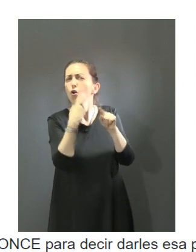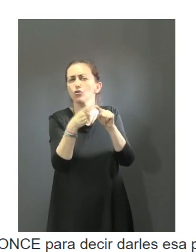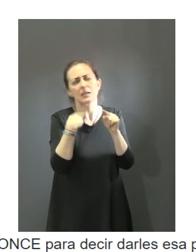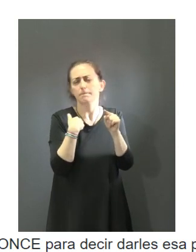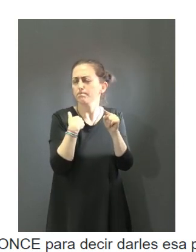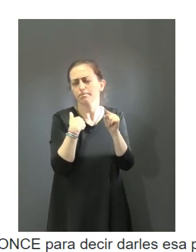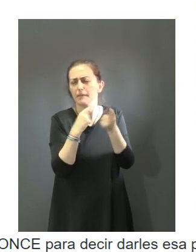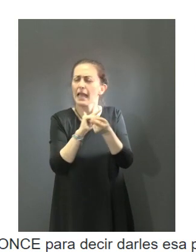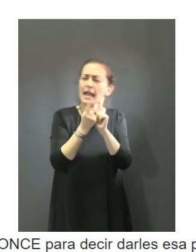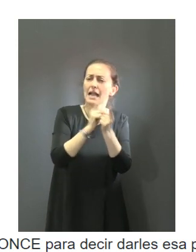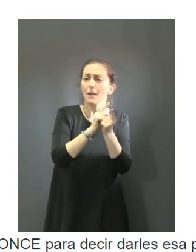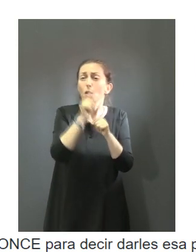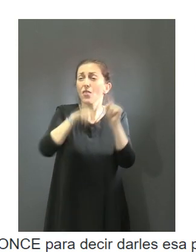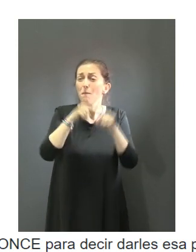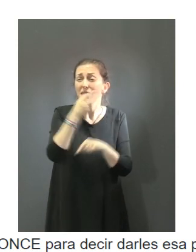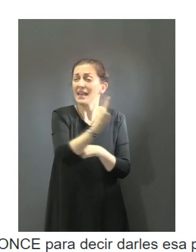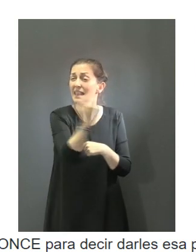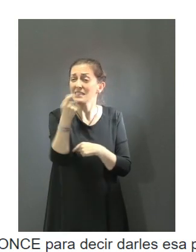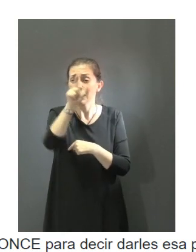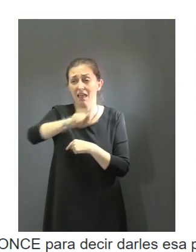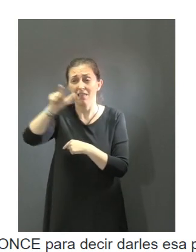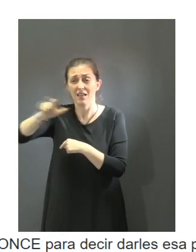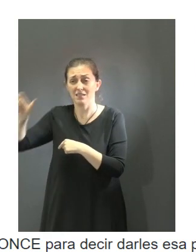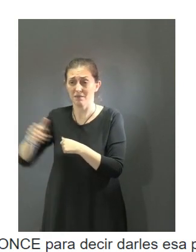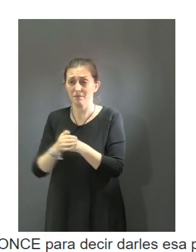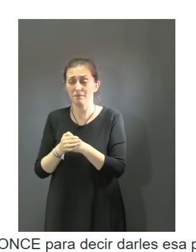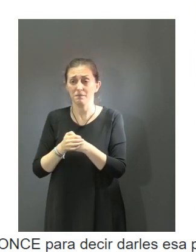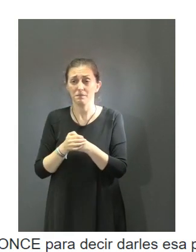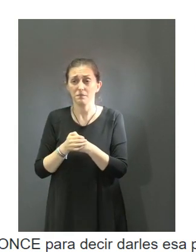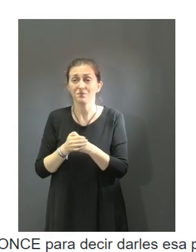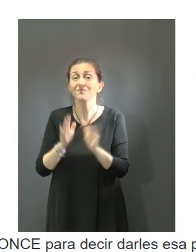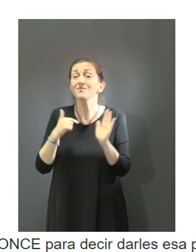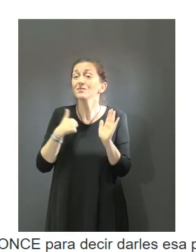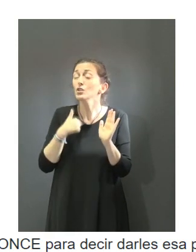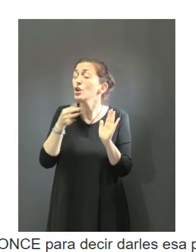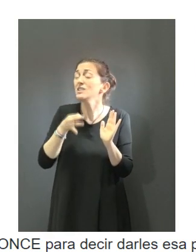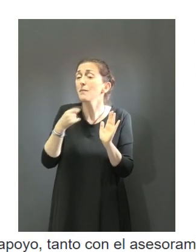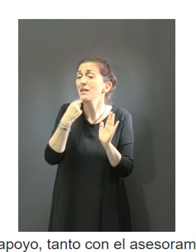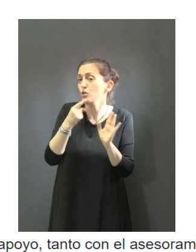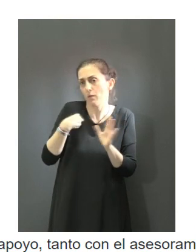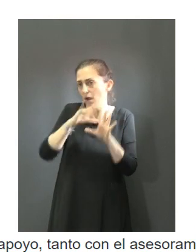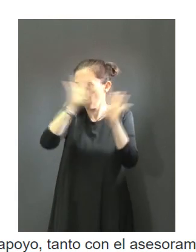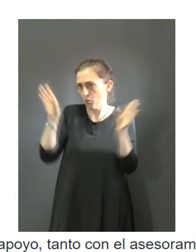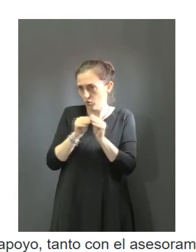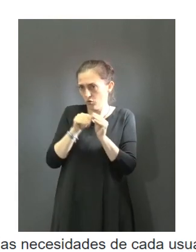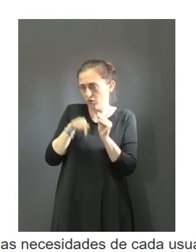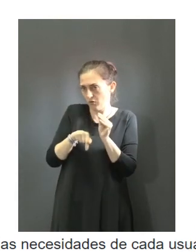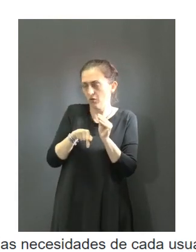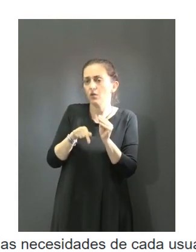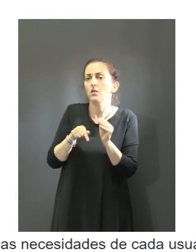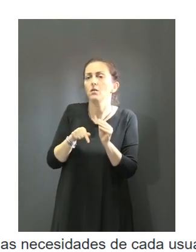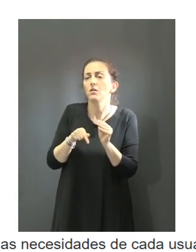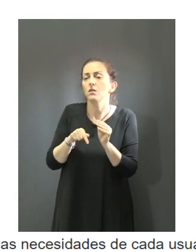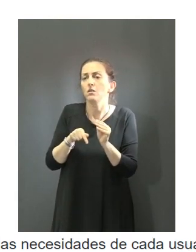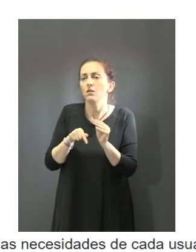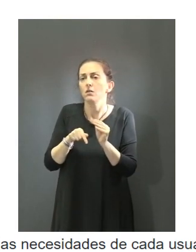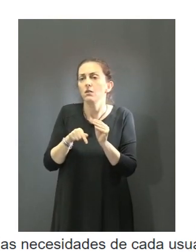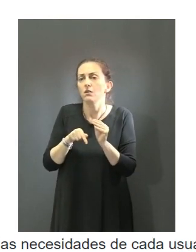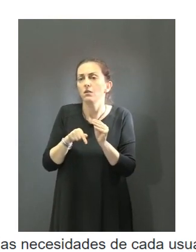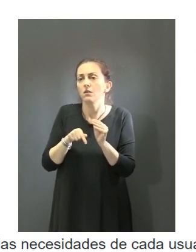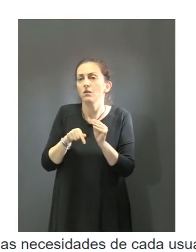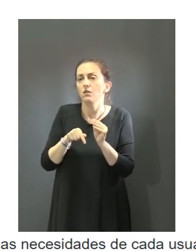videojuego a las necesidades de cada usuario, ¿no? Lo que yo siempre he dicho para concluir con